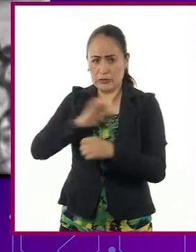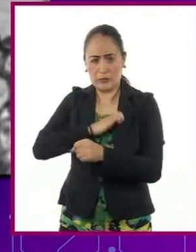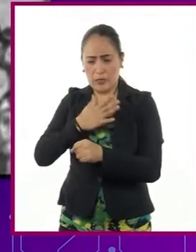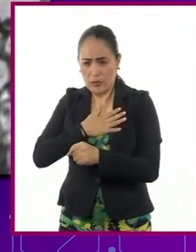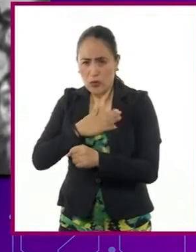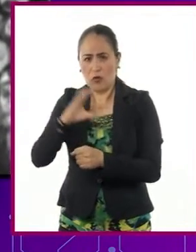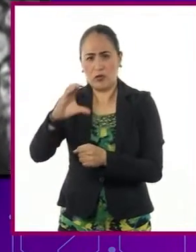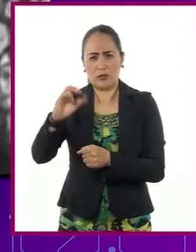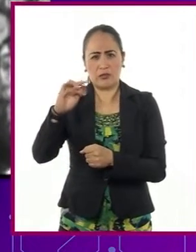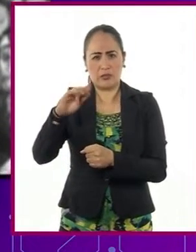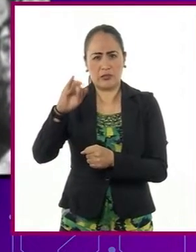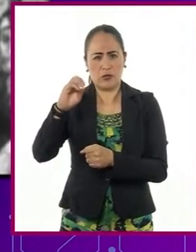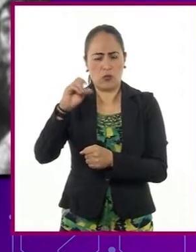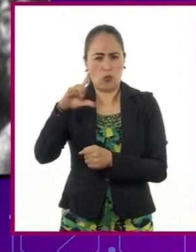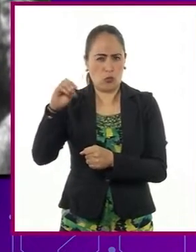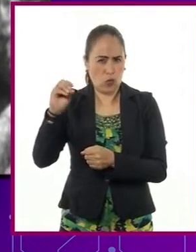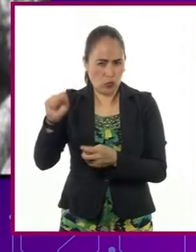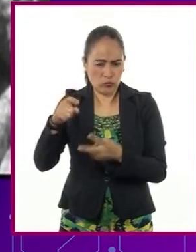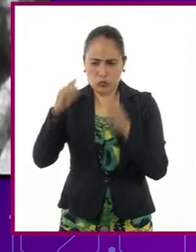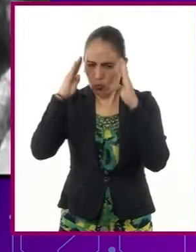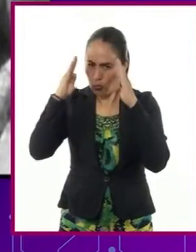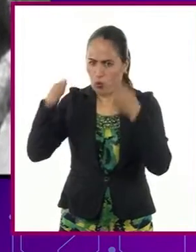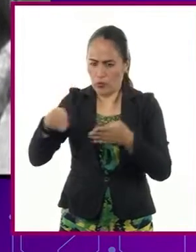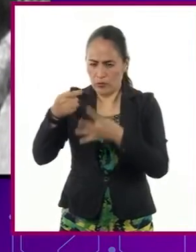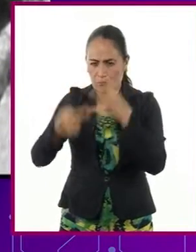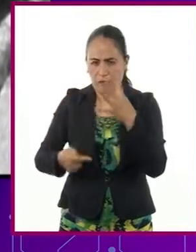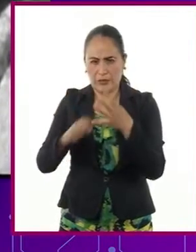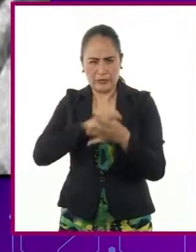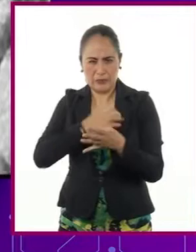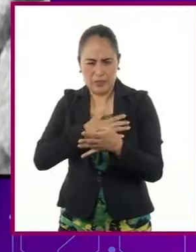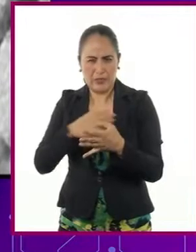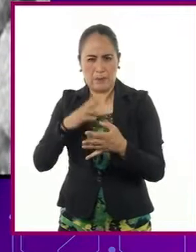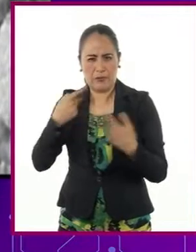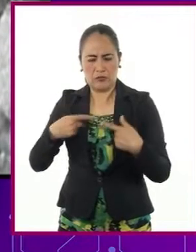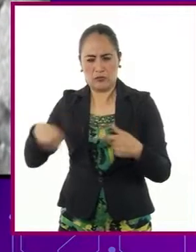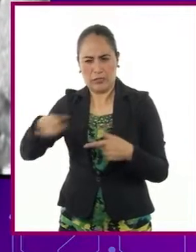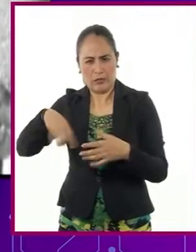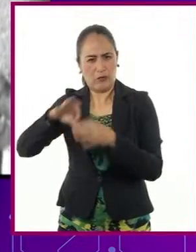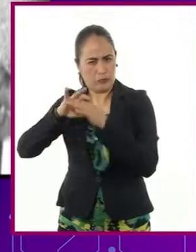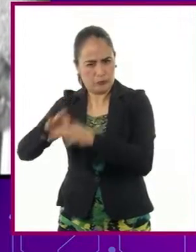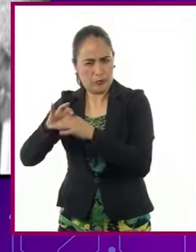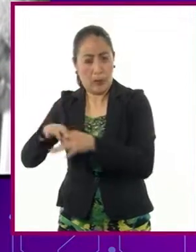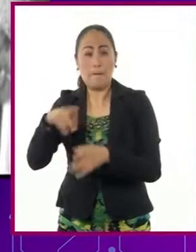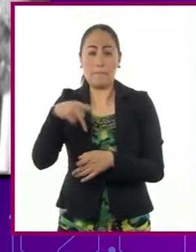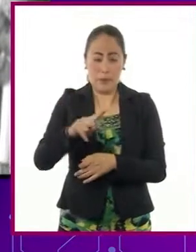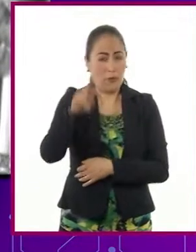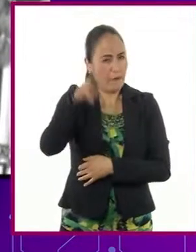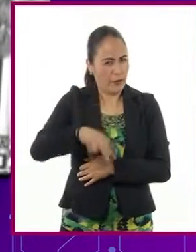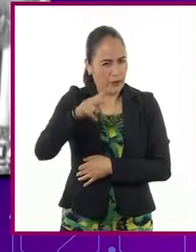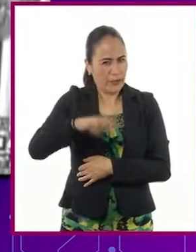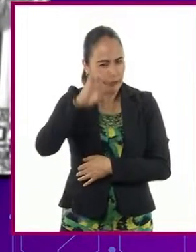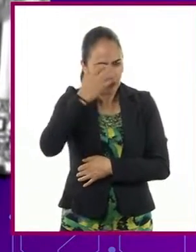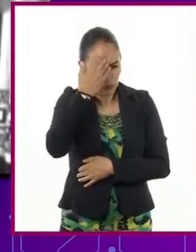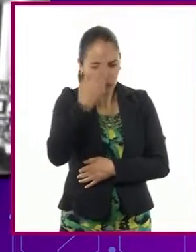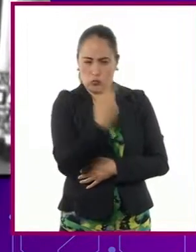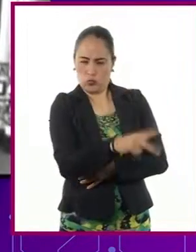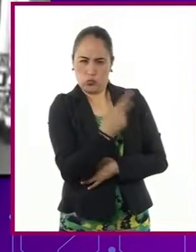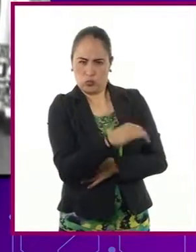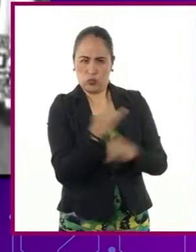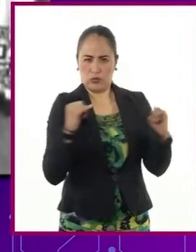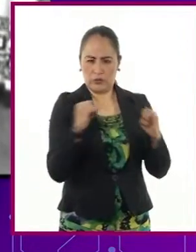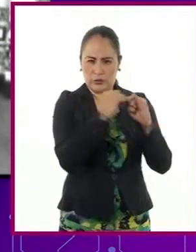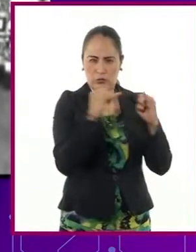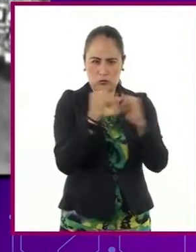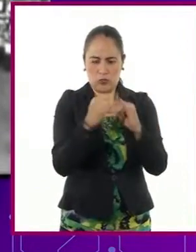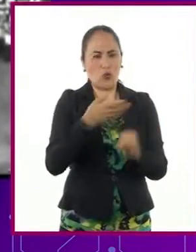a los criollos y a los mestizos vinculados a los españoles. Pero hay un reconocimiento formal y real de las instituciones y del derecho y de los